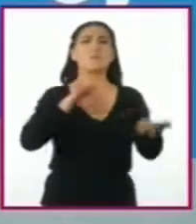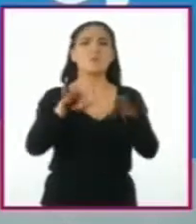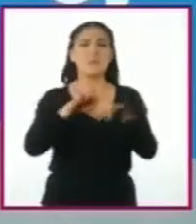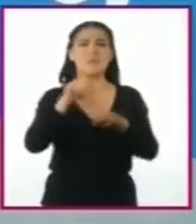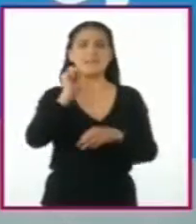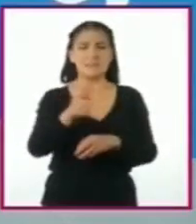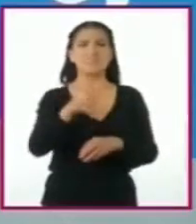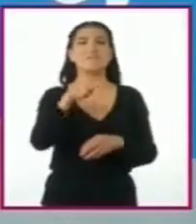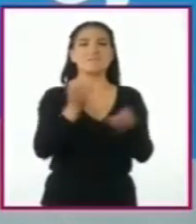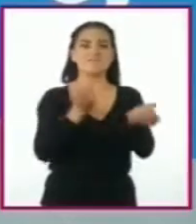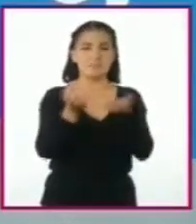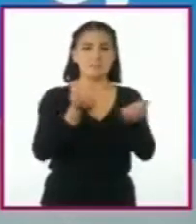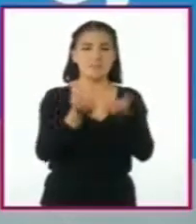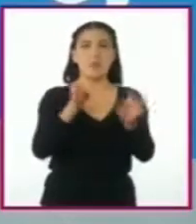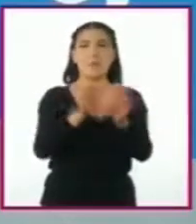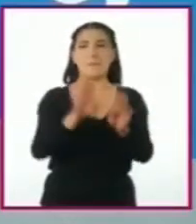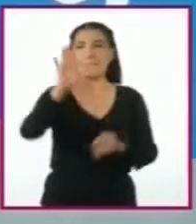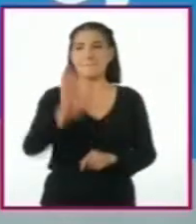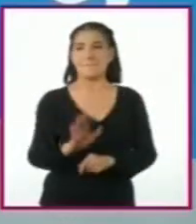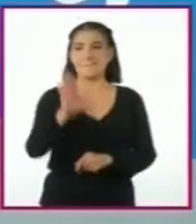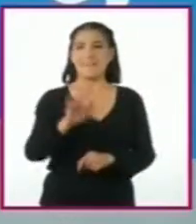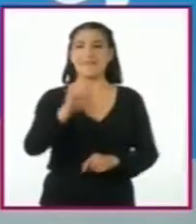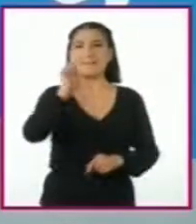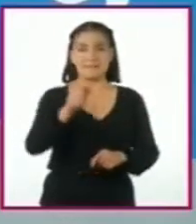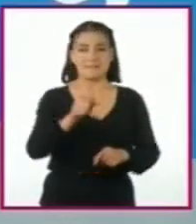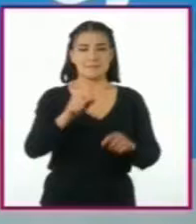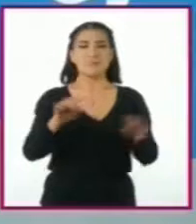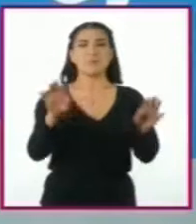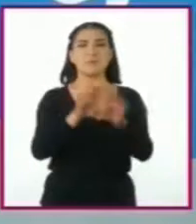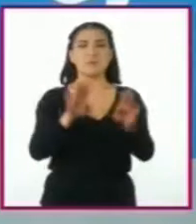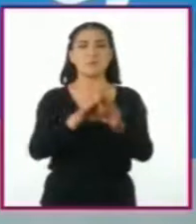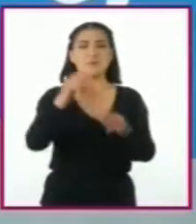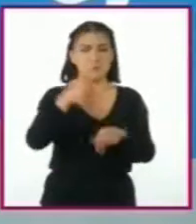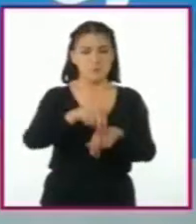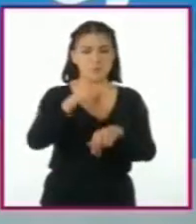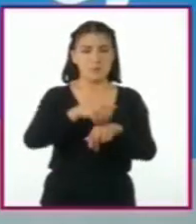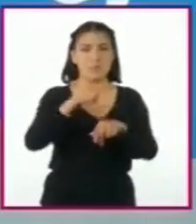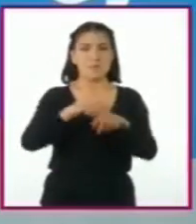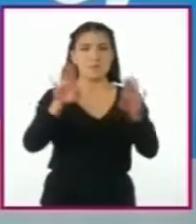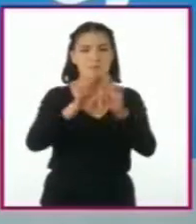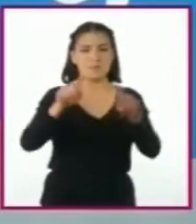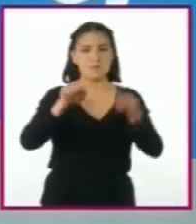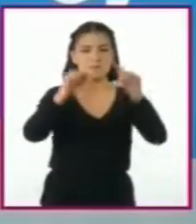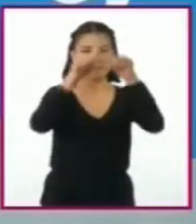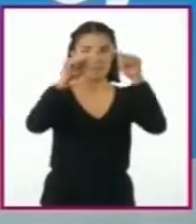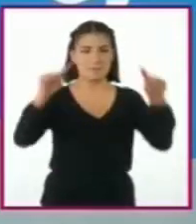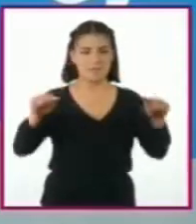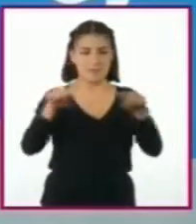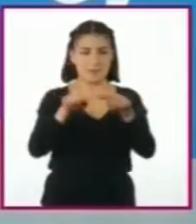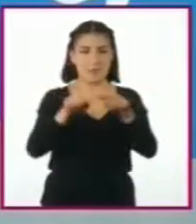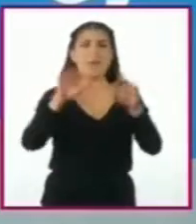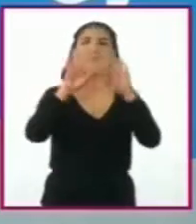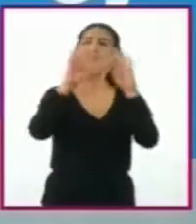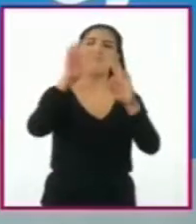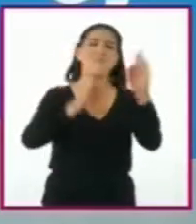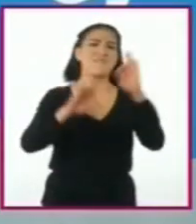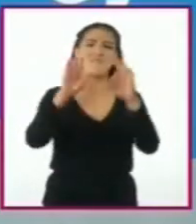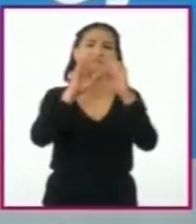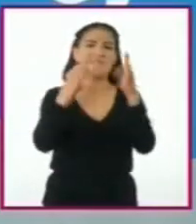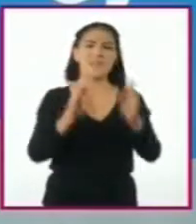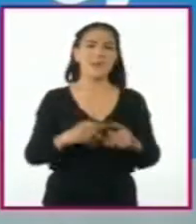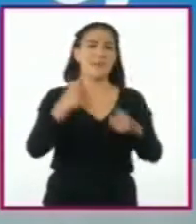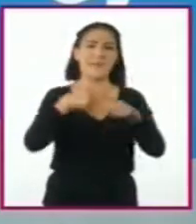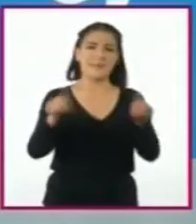de problemas de semejanza que implican utilizar estas propiedades en triángulos o en cualquier figura. Para esta